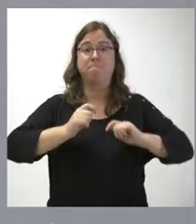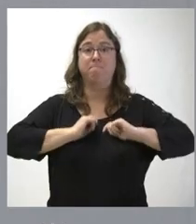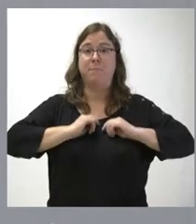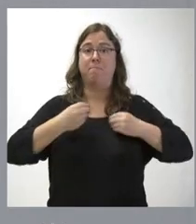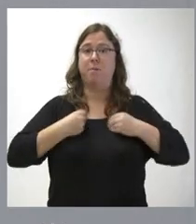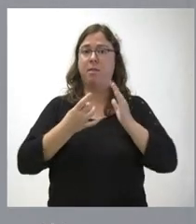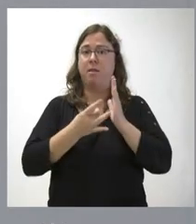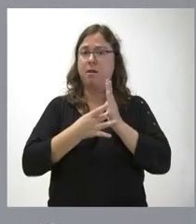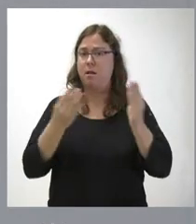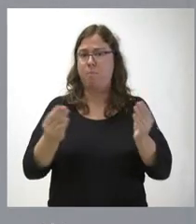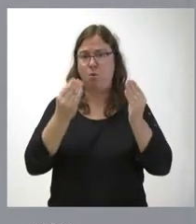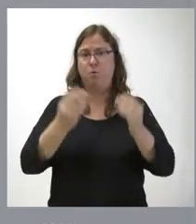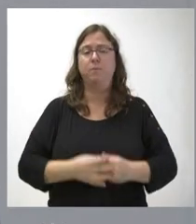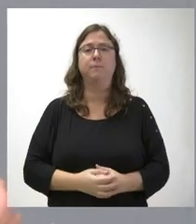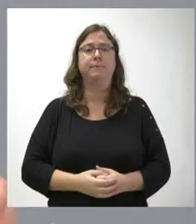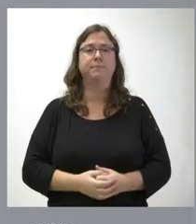calidad de vida